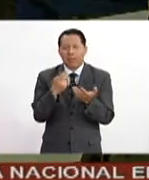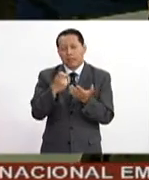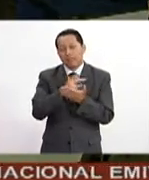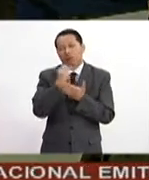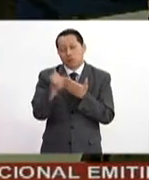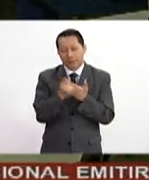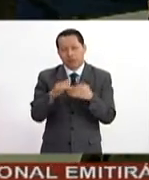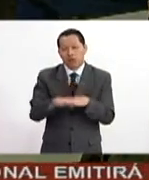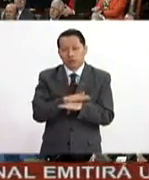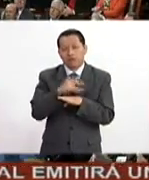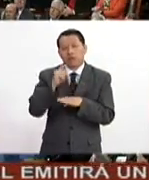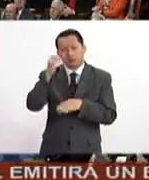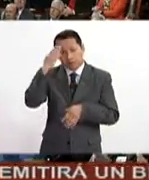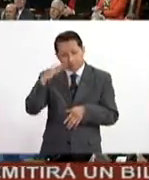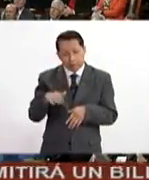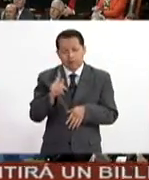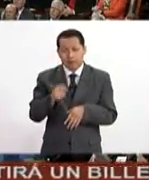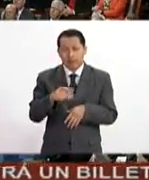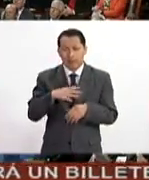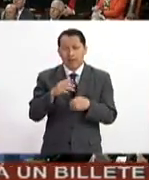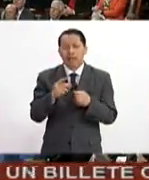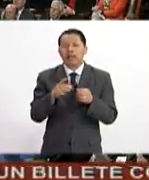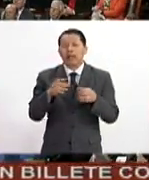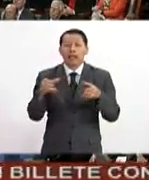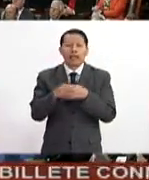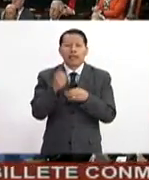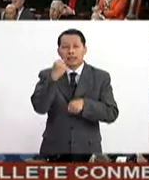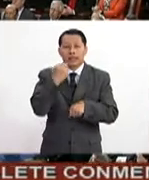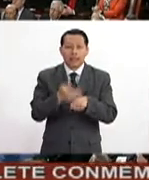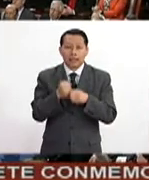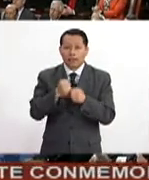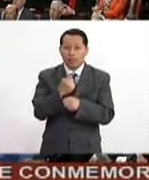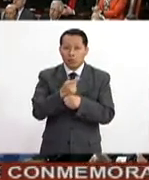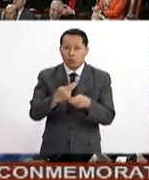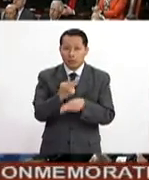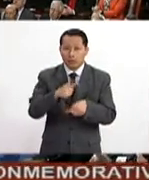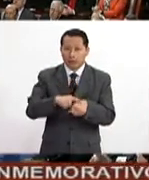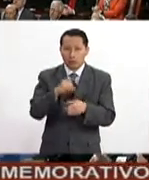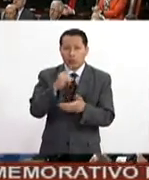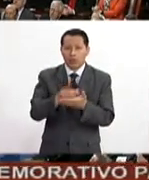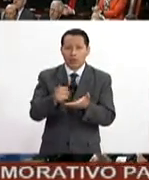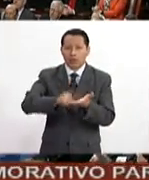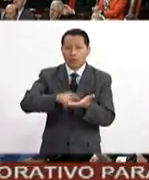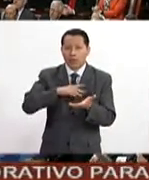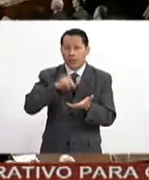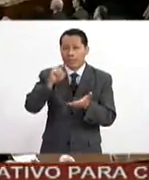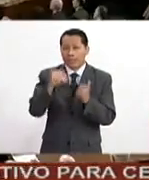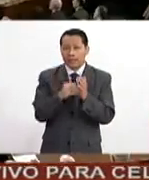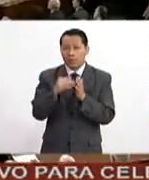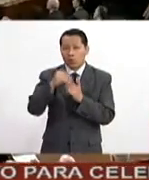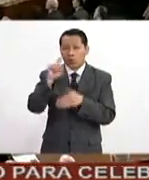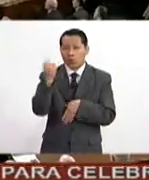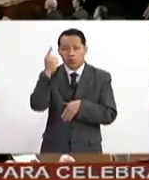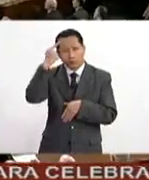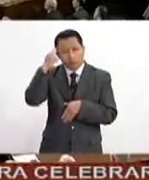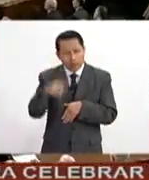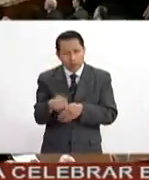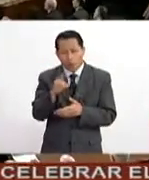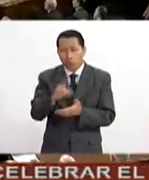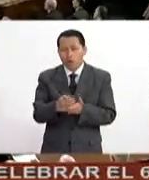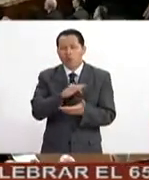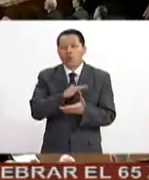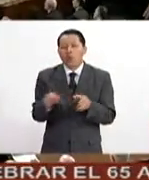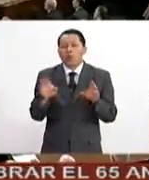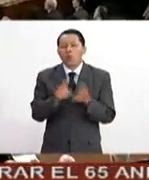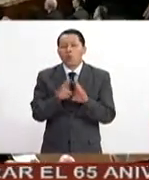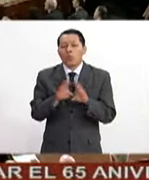pronto, lo que sabemos es que el Departamento de Seguridad Nacional solo cuenta con $20 millones, que sería básicamente para poner en marcha lo que